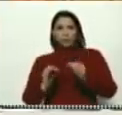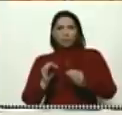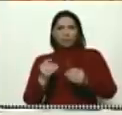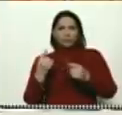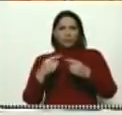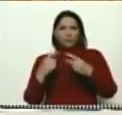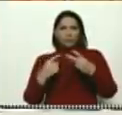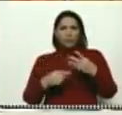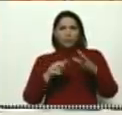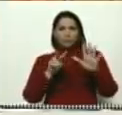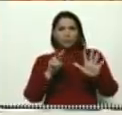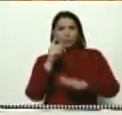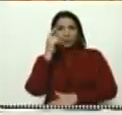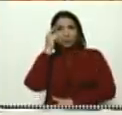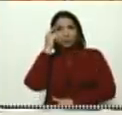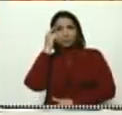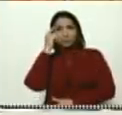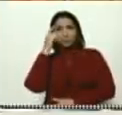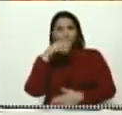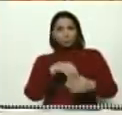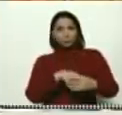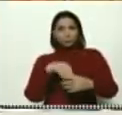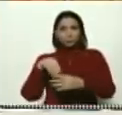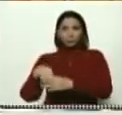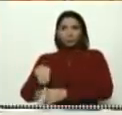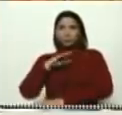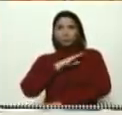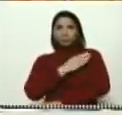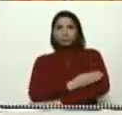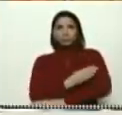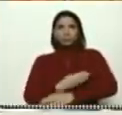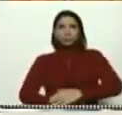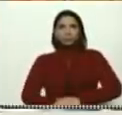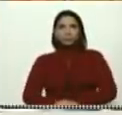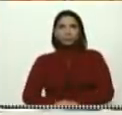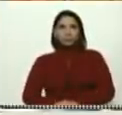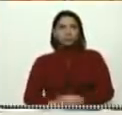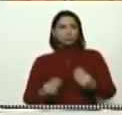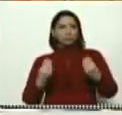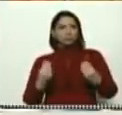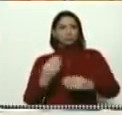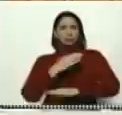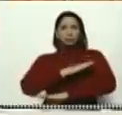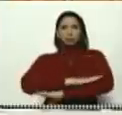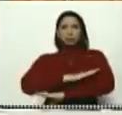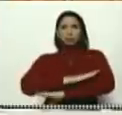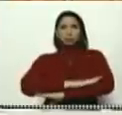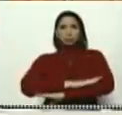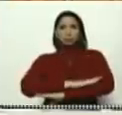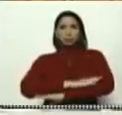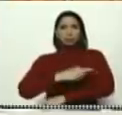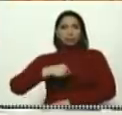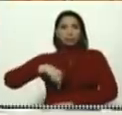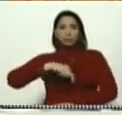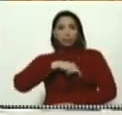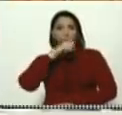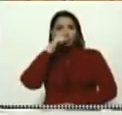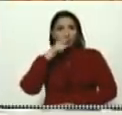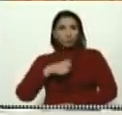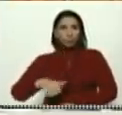estos 7 días de cuarentena radical, de cómo fue el comportamiento de nuestra